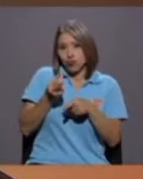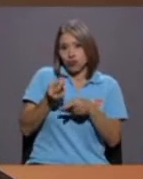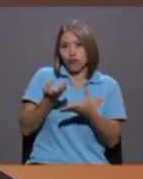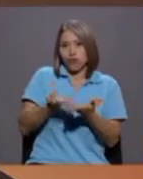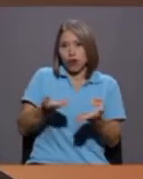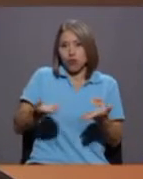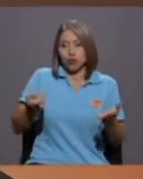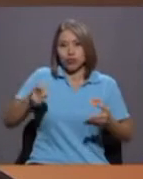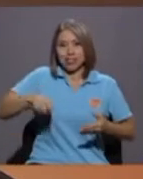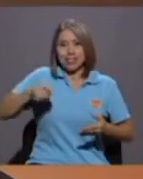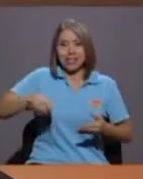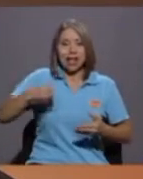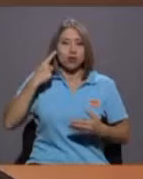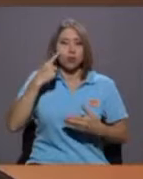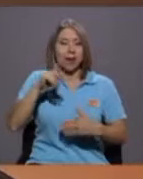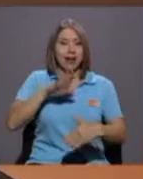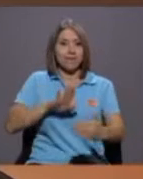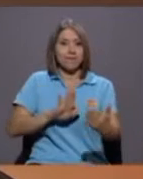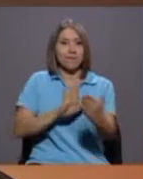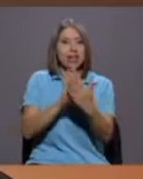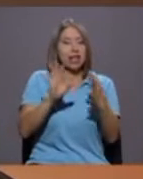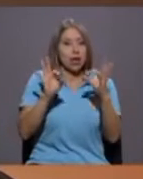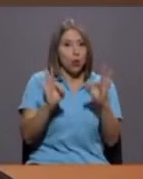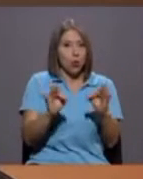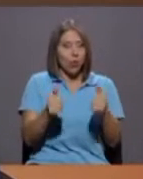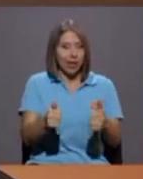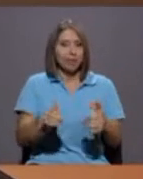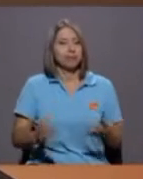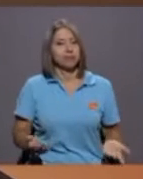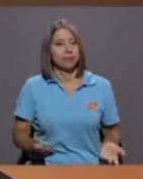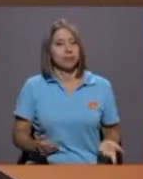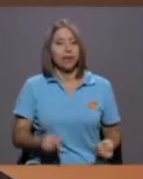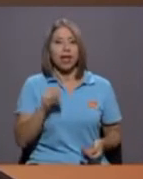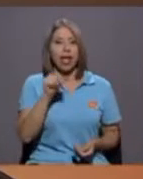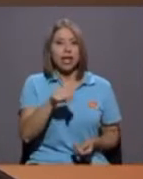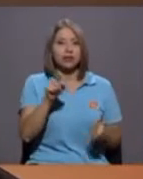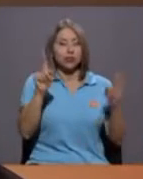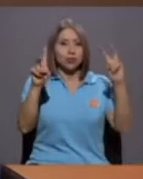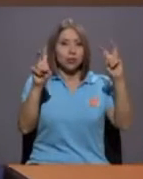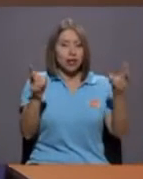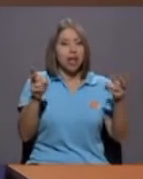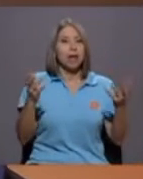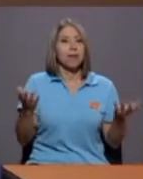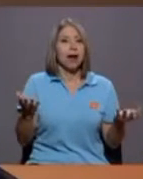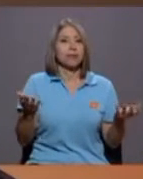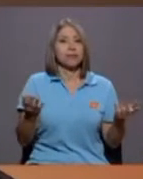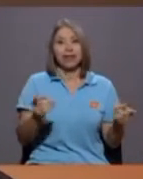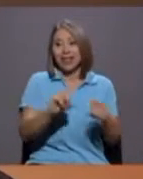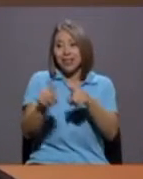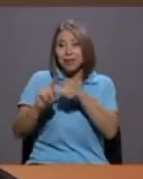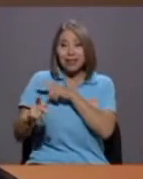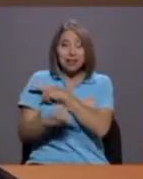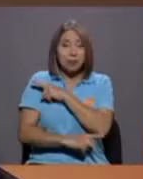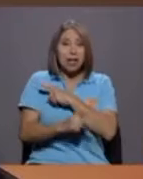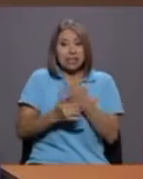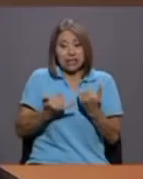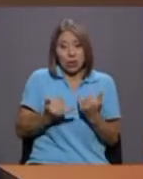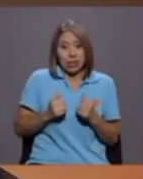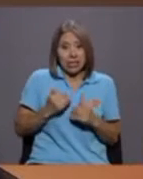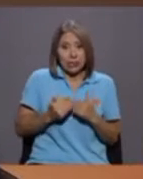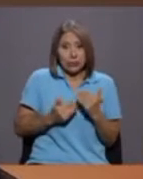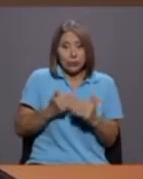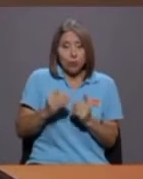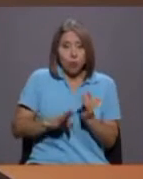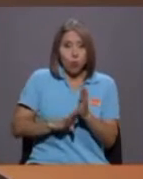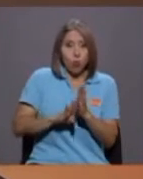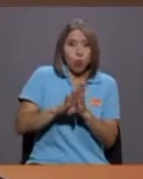hacerle frente de manera ágil. Y eso es un tema sobre el cual los países en vías de desarrollo o países de